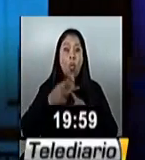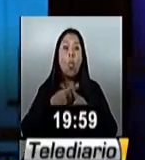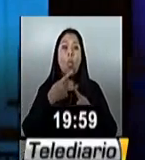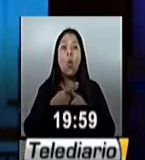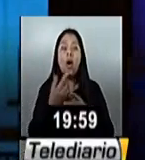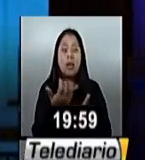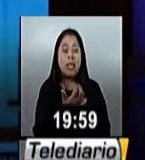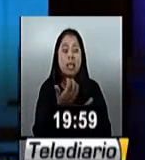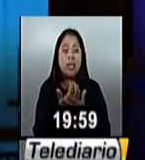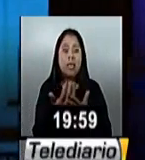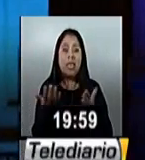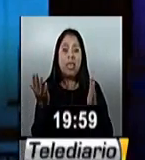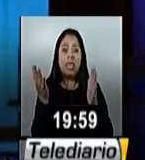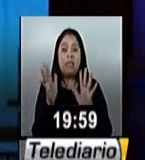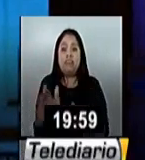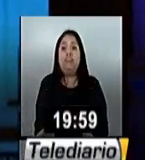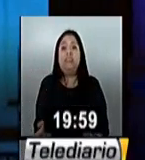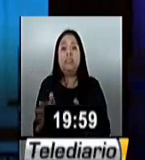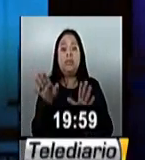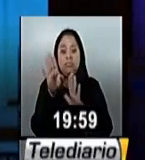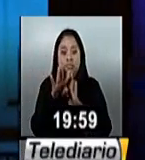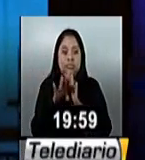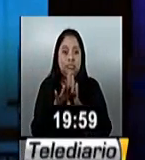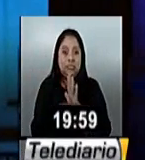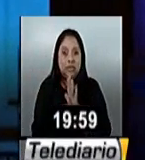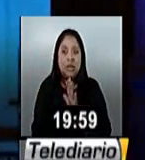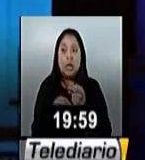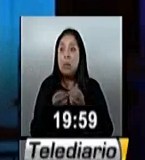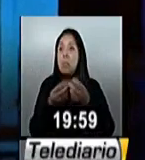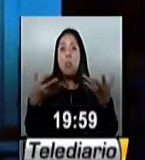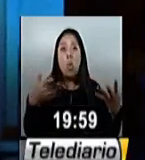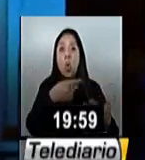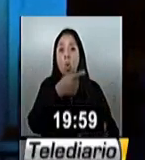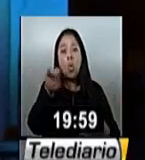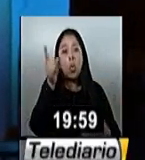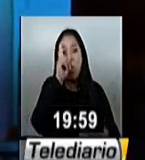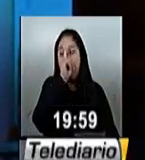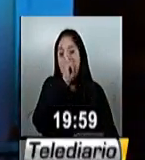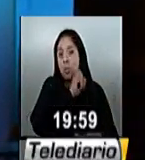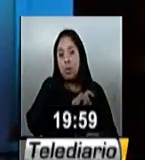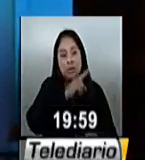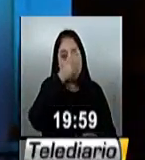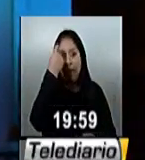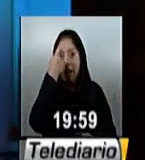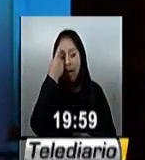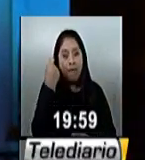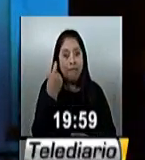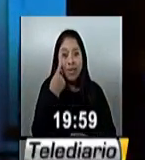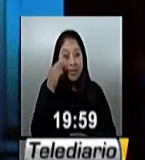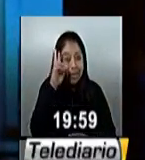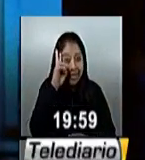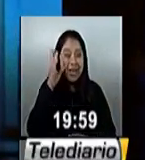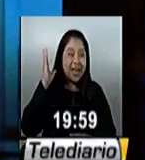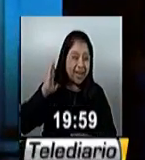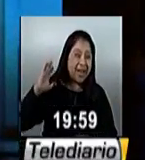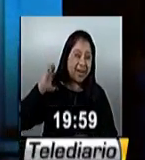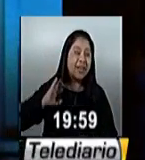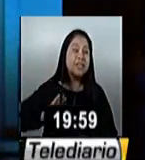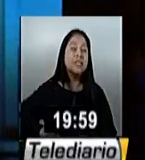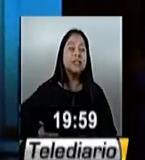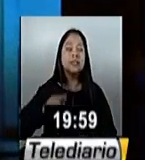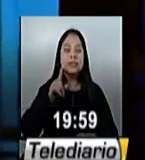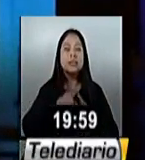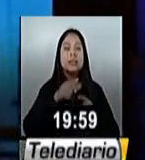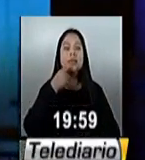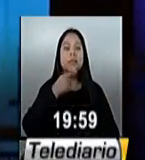se paralizó y muchos se quedaron sin sus ingresos regulares la